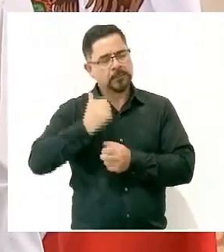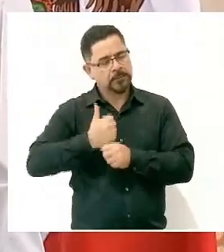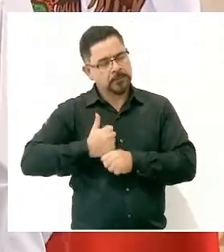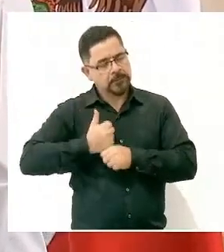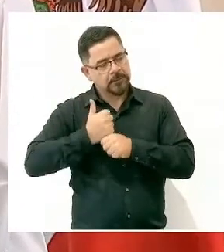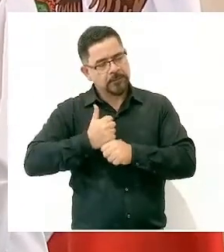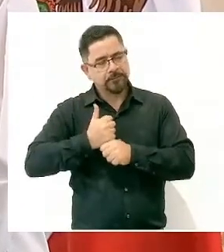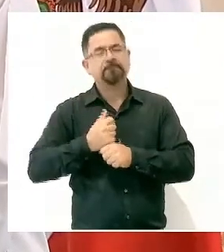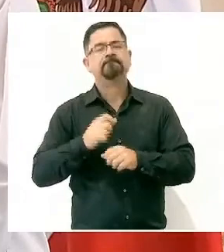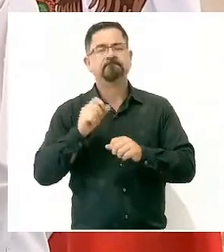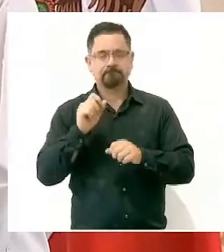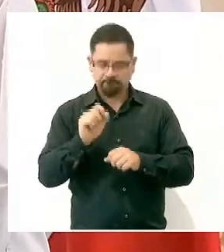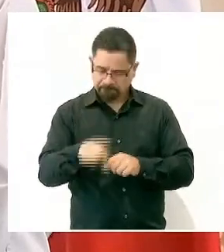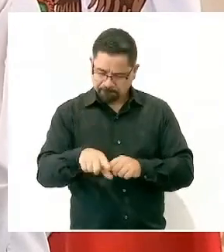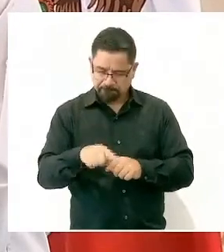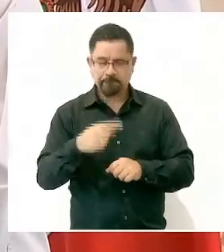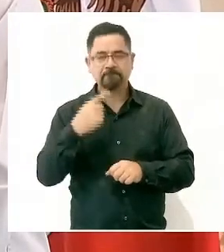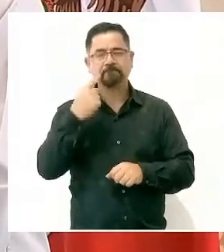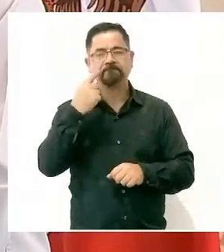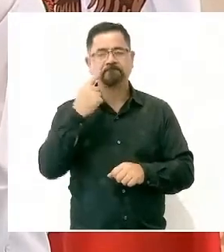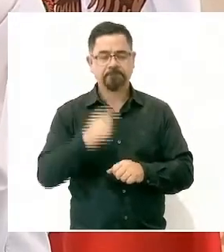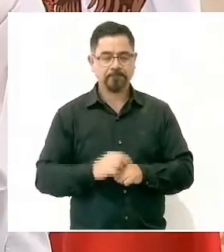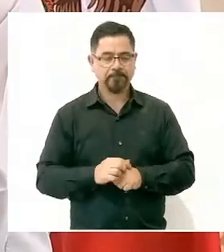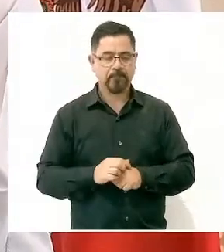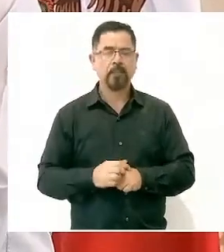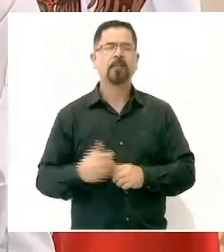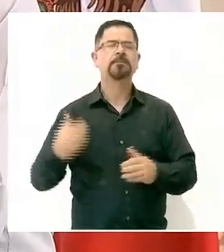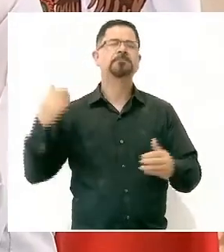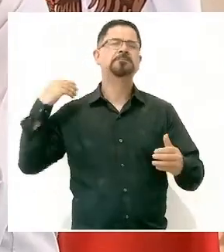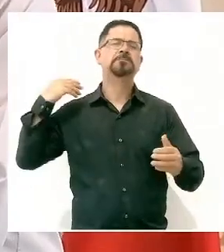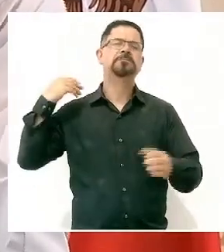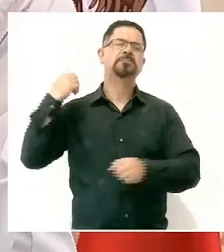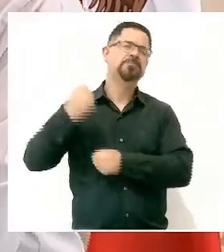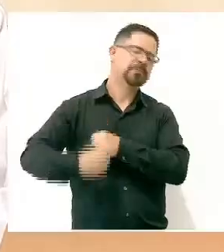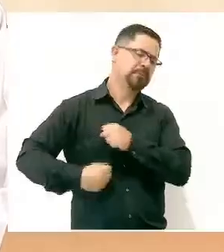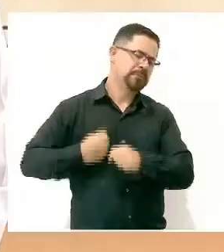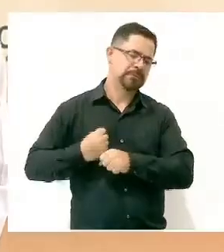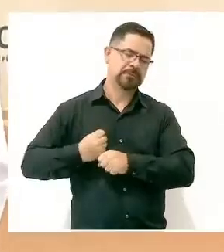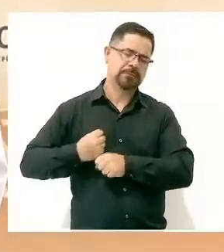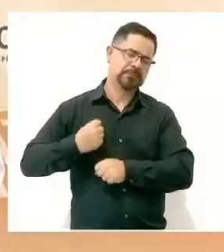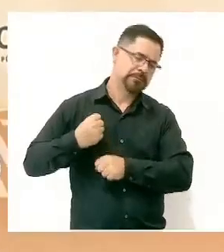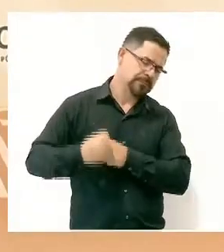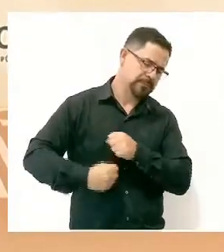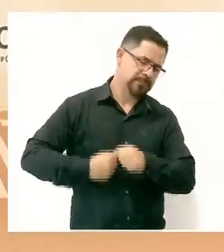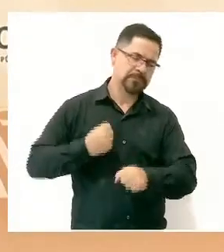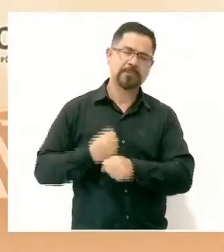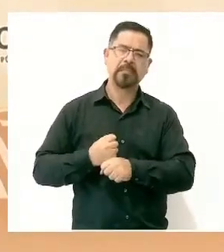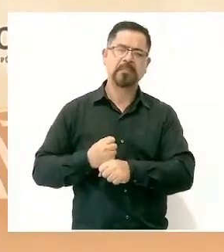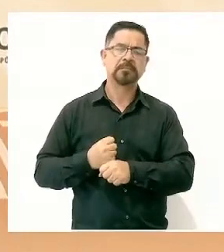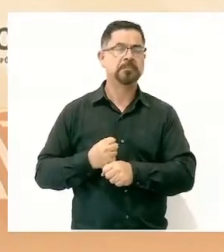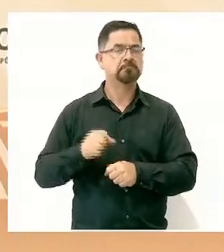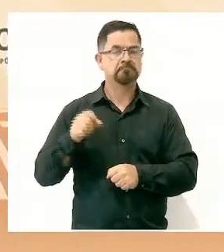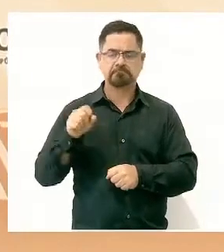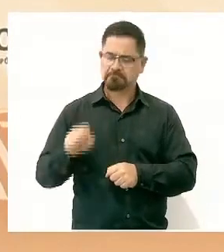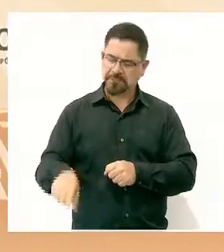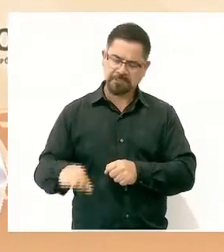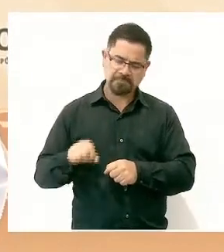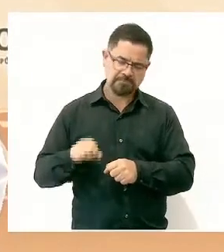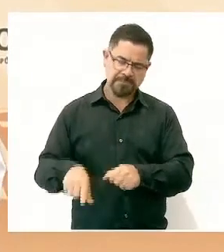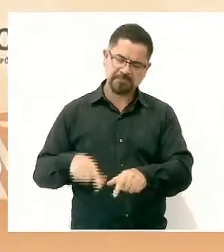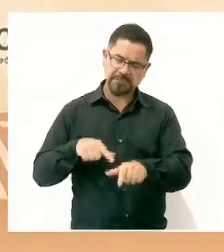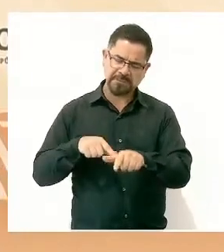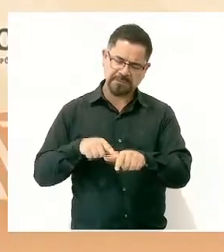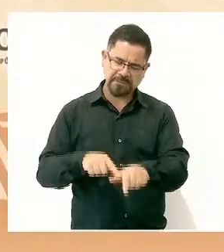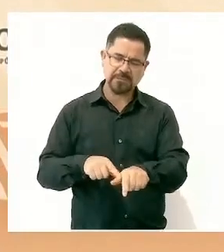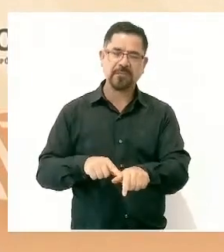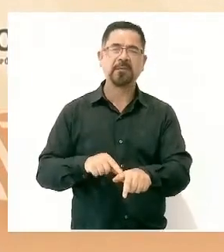De igual manera, durante muchos años se mantuvo una cruel